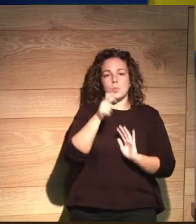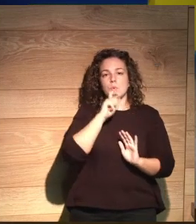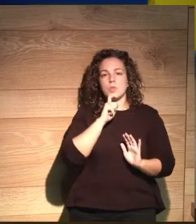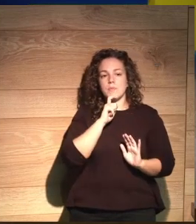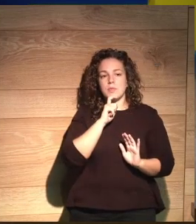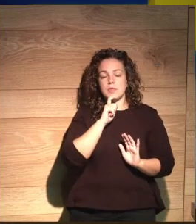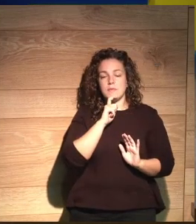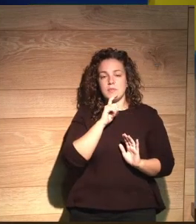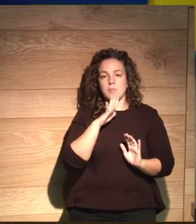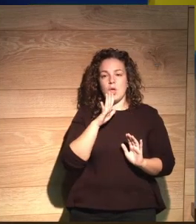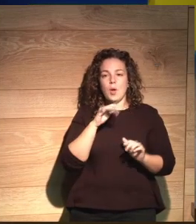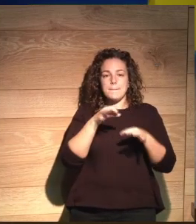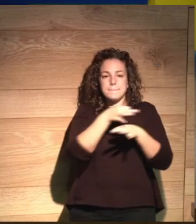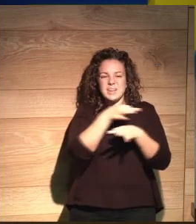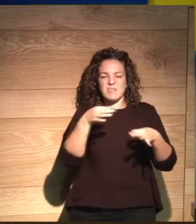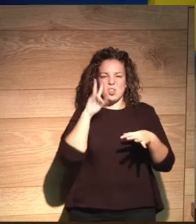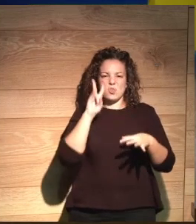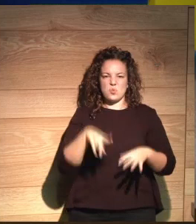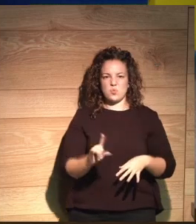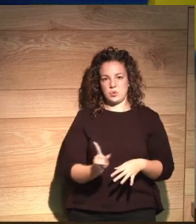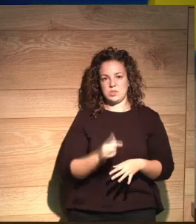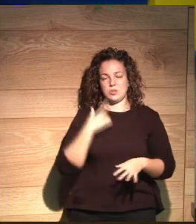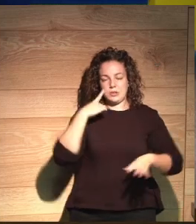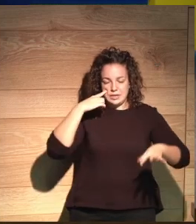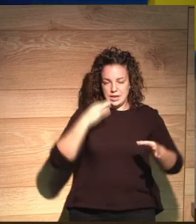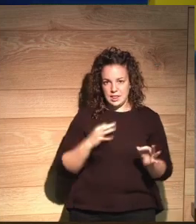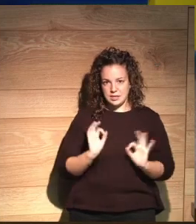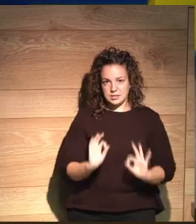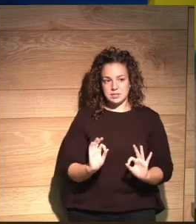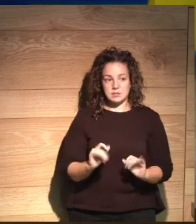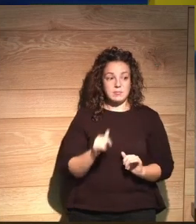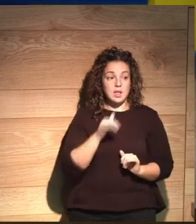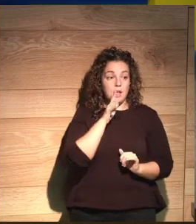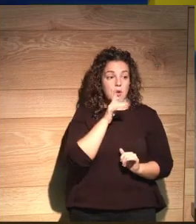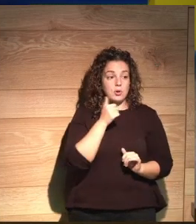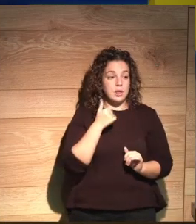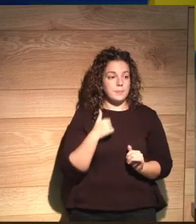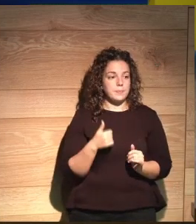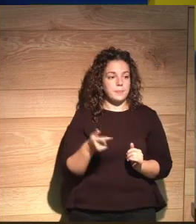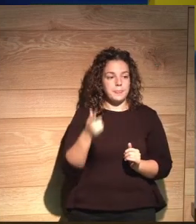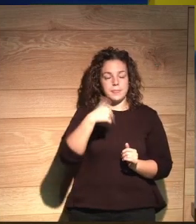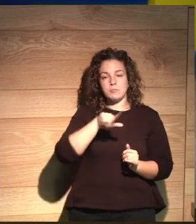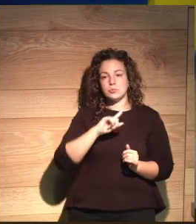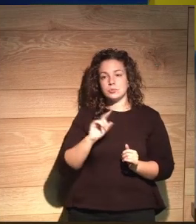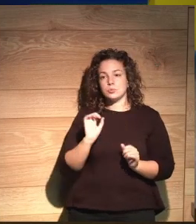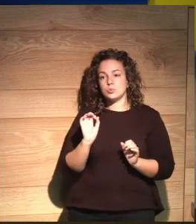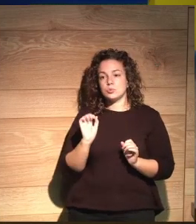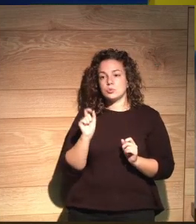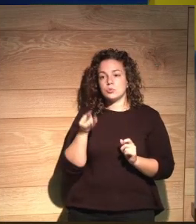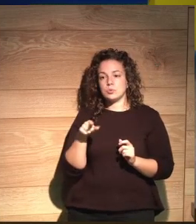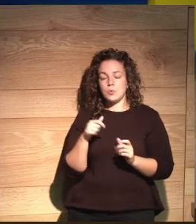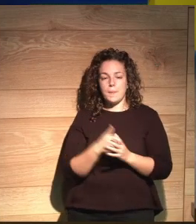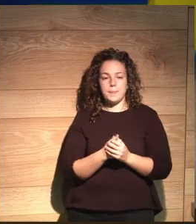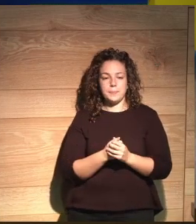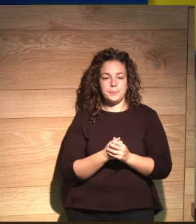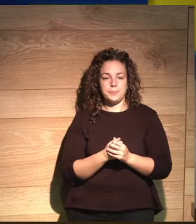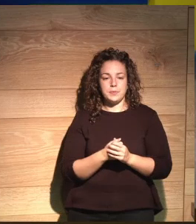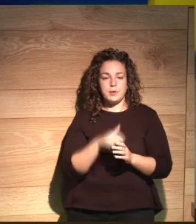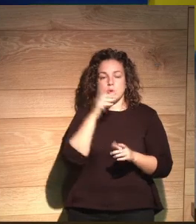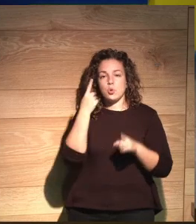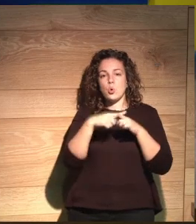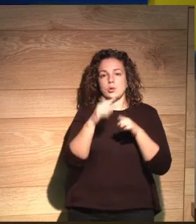imperfecto cierto eso es una realidad ahora lo que lo que vos contribuir realmente son todas las